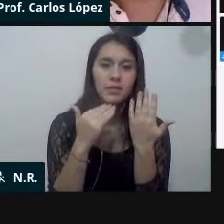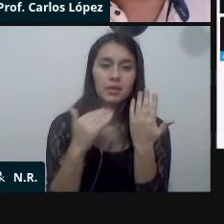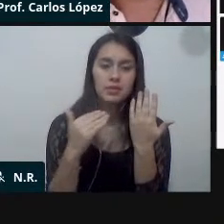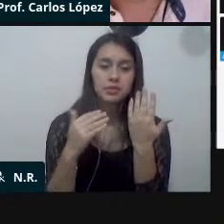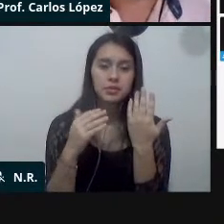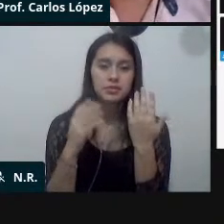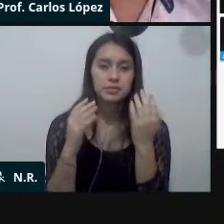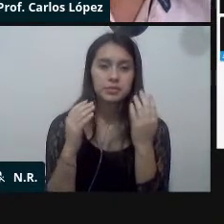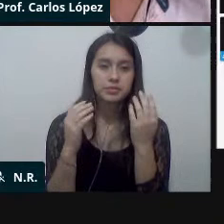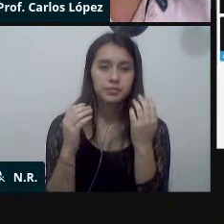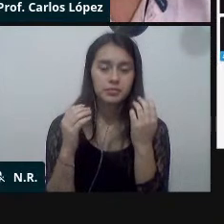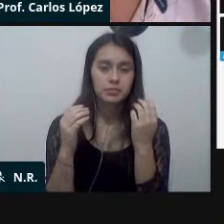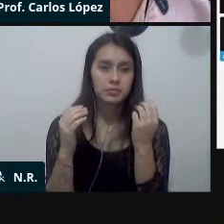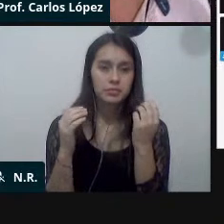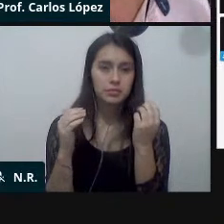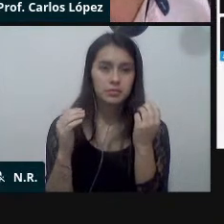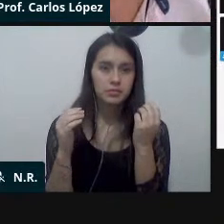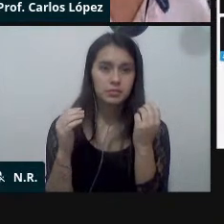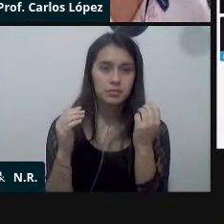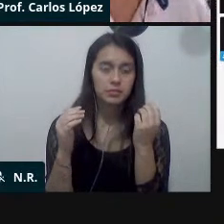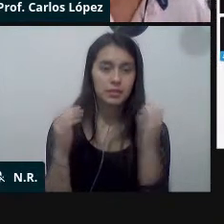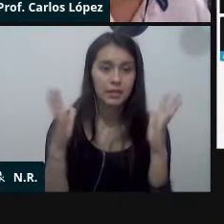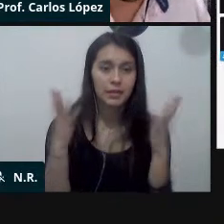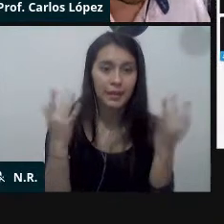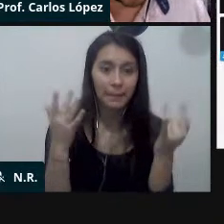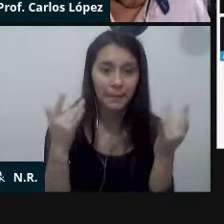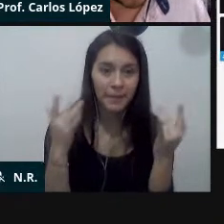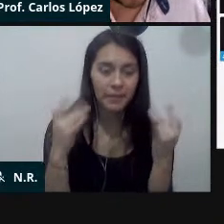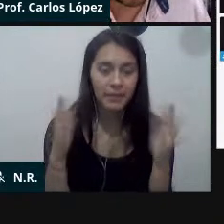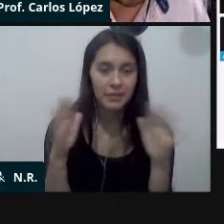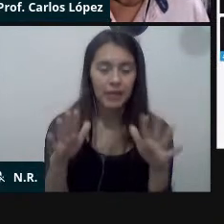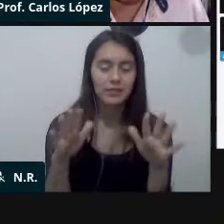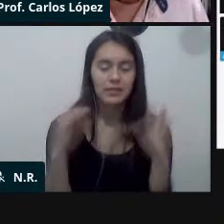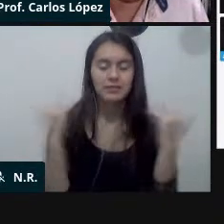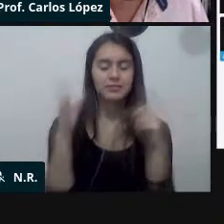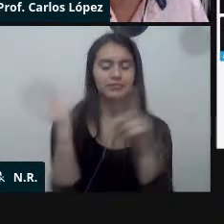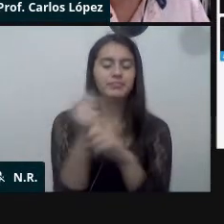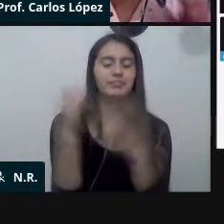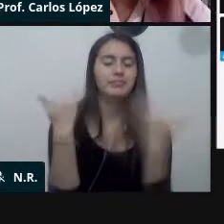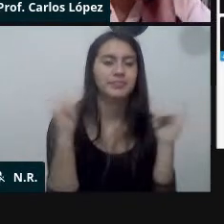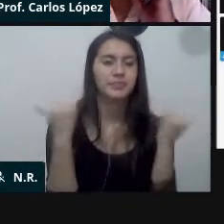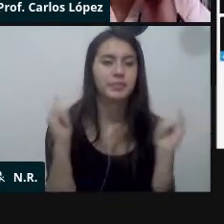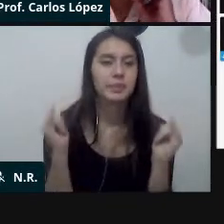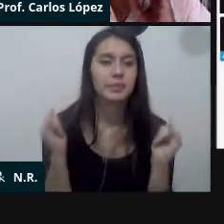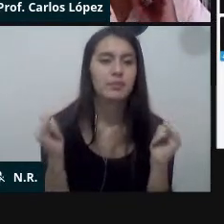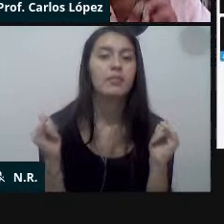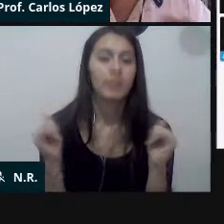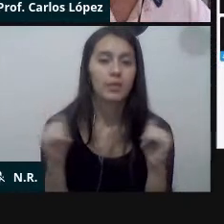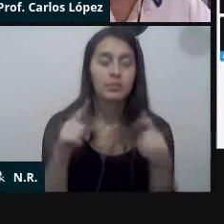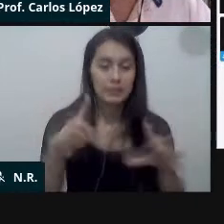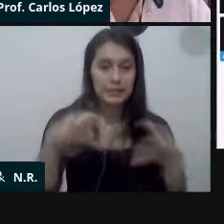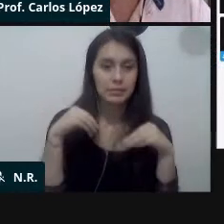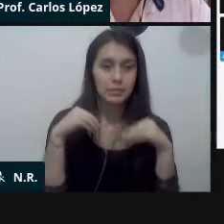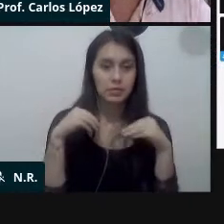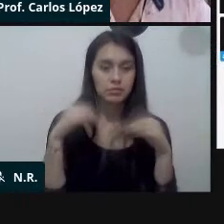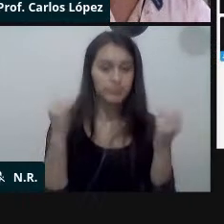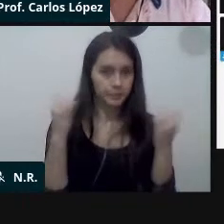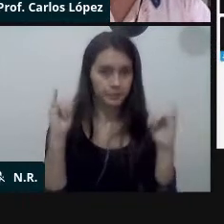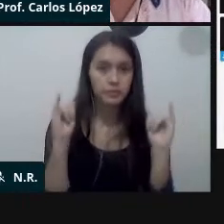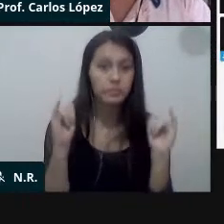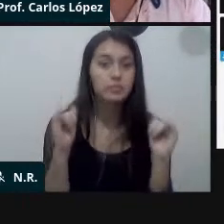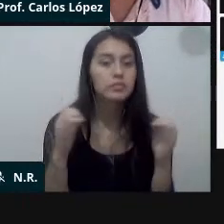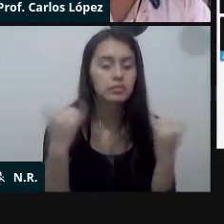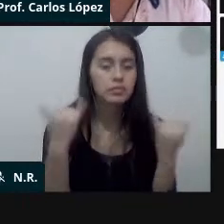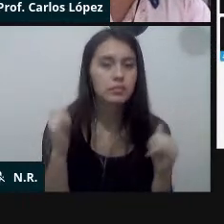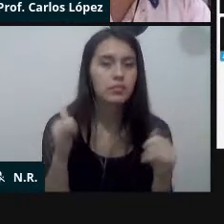Aquí. Ya, ya. Que tu StreamYard de prueba. Me encontré ya. ¿Listo? ¿Qué acepto esto? Eso, listo. Muy bien. Entonces, en